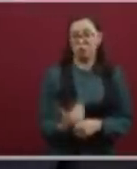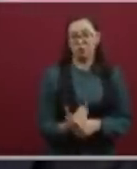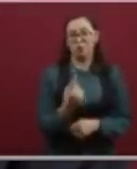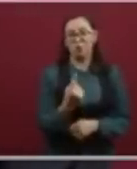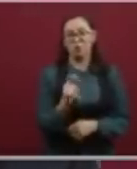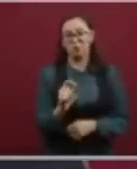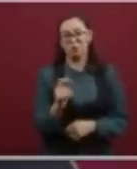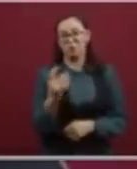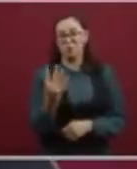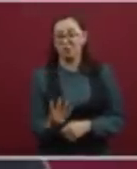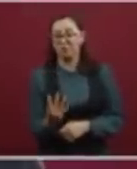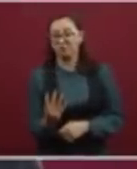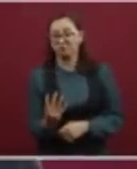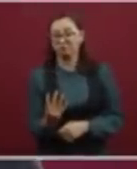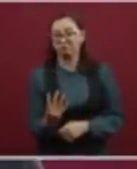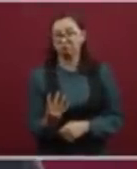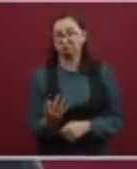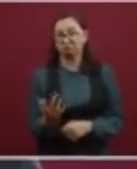1.4.